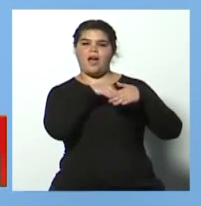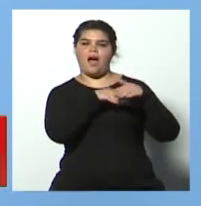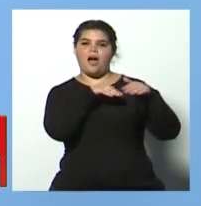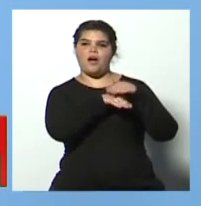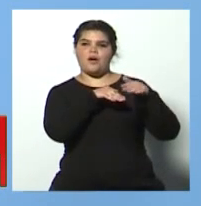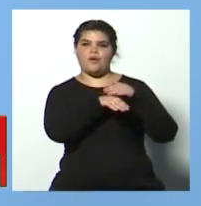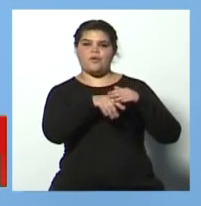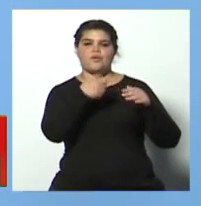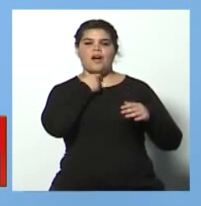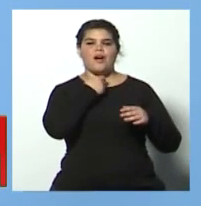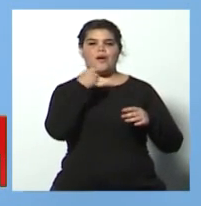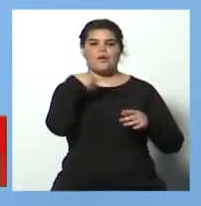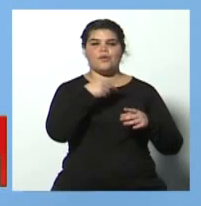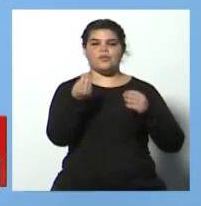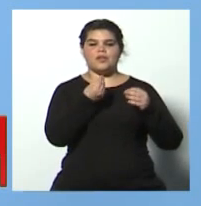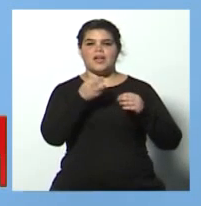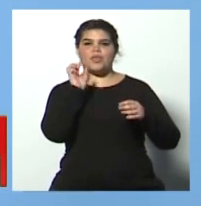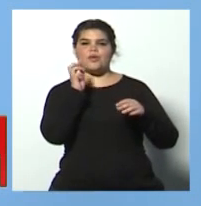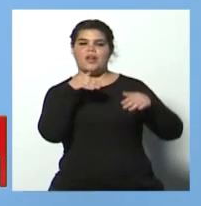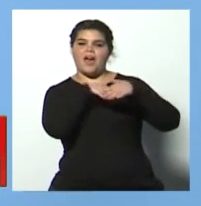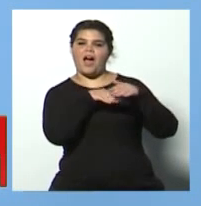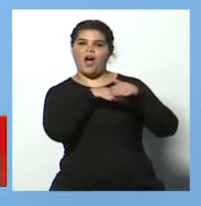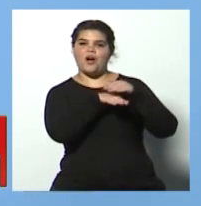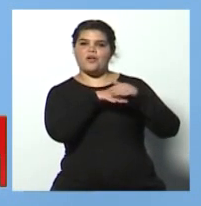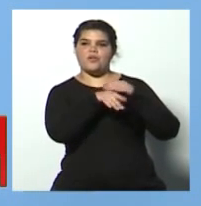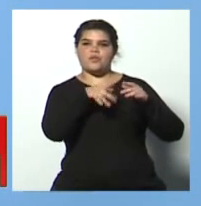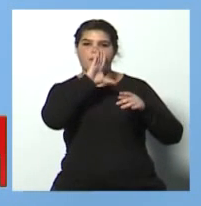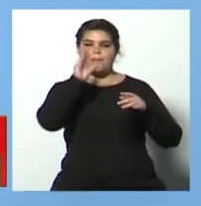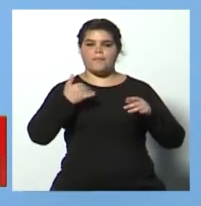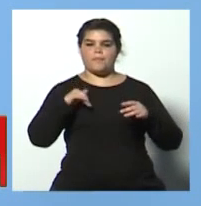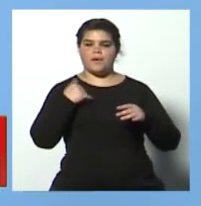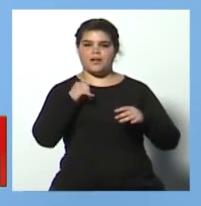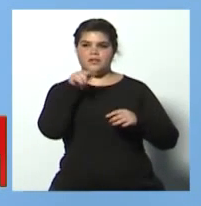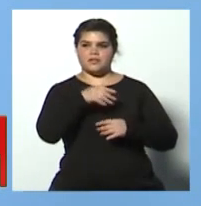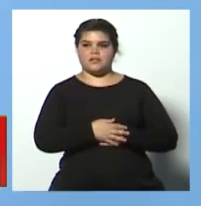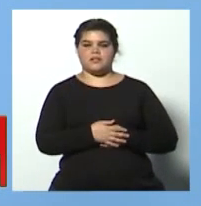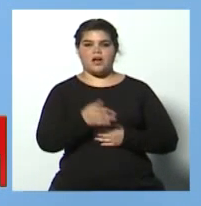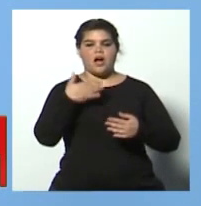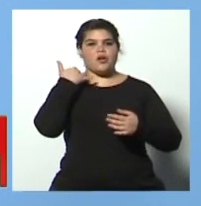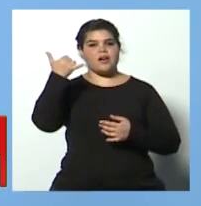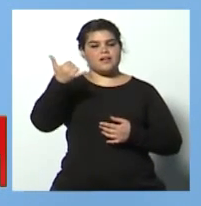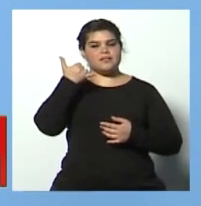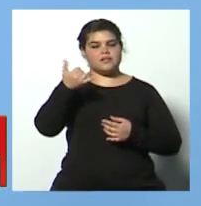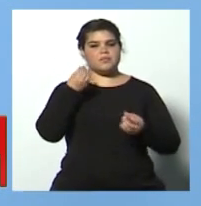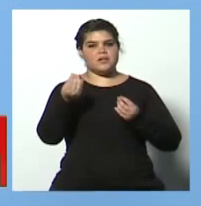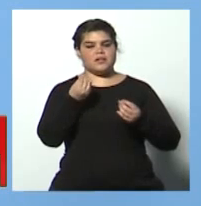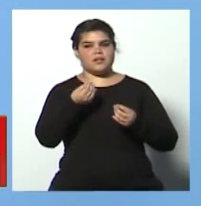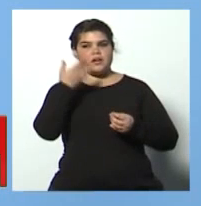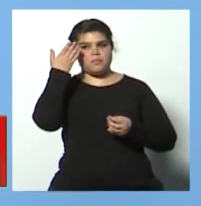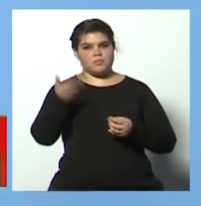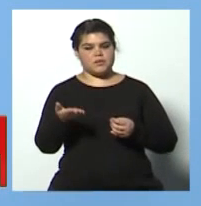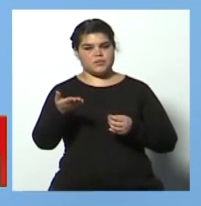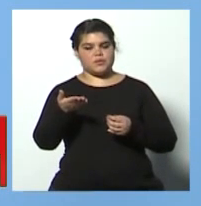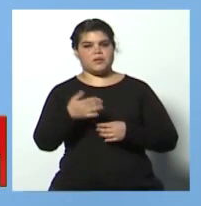mes récord de compra de dólar ahorro en el país, en toda la República Argentina. Y estamos en comunicación telefónica con nuestro